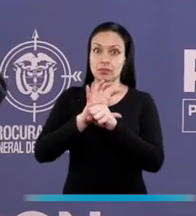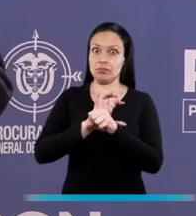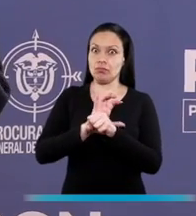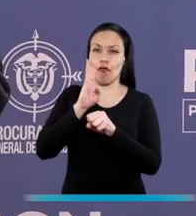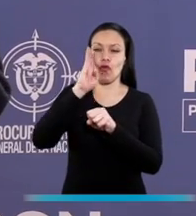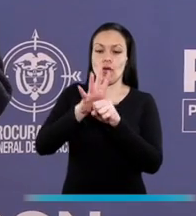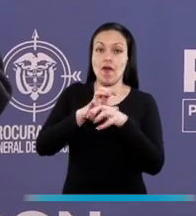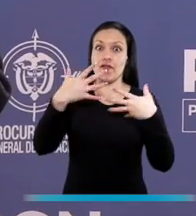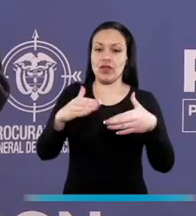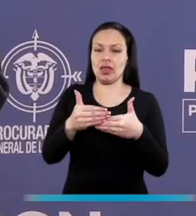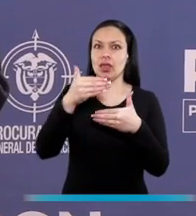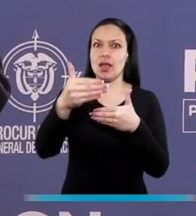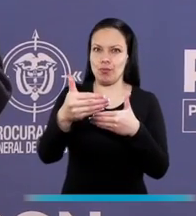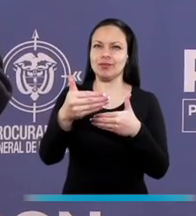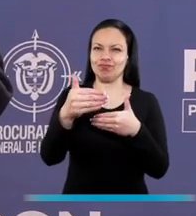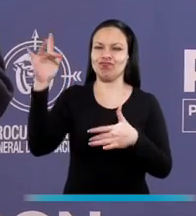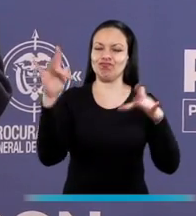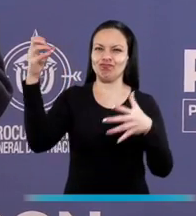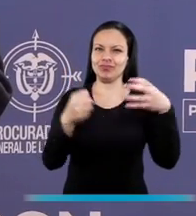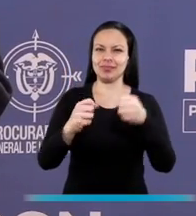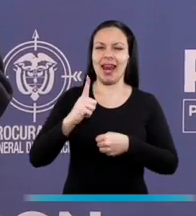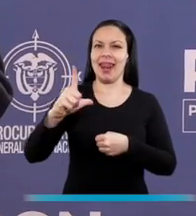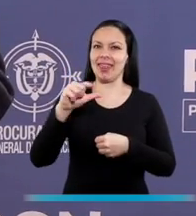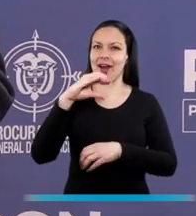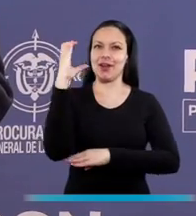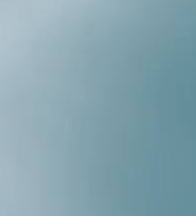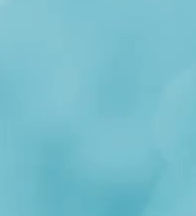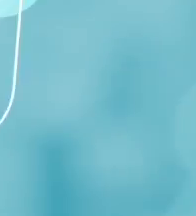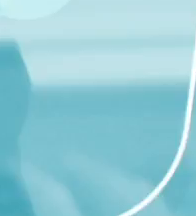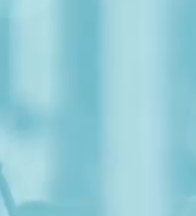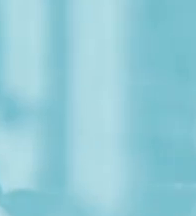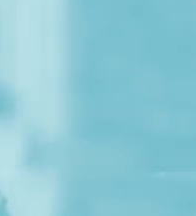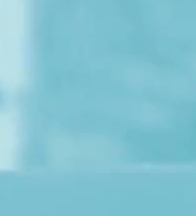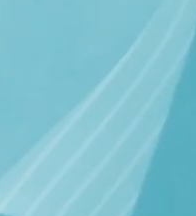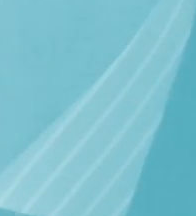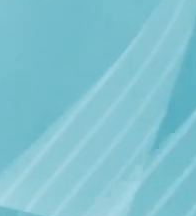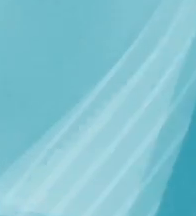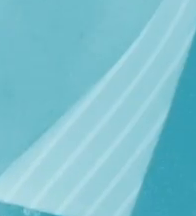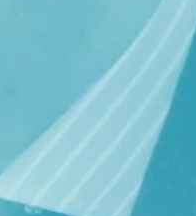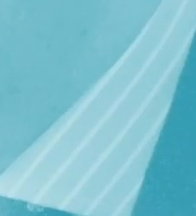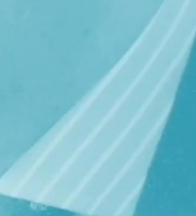con posterioridad a la pandemia vendrán una serie de nuevos liderazgos en Colombia.